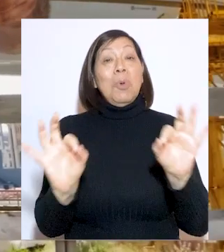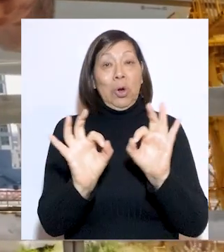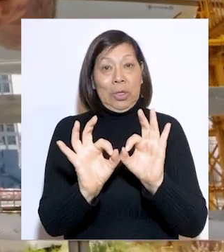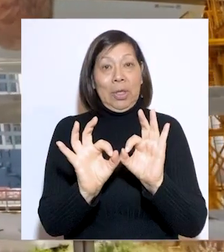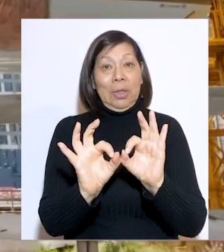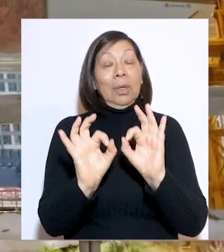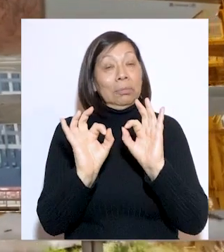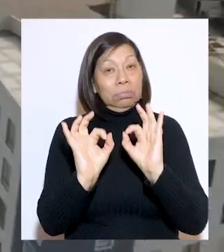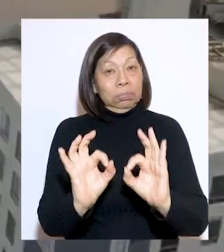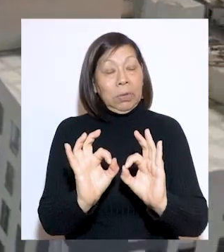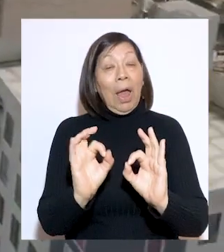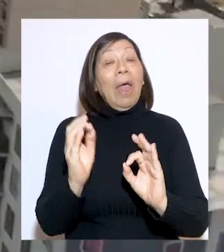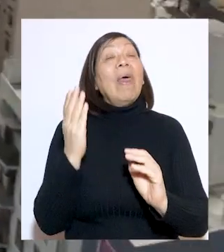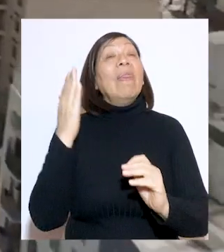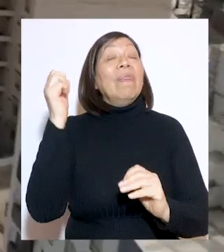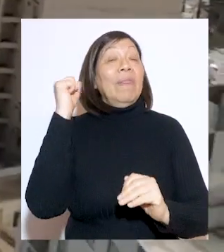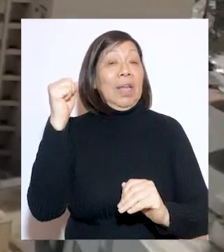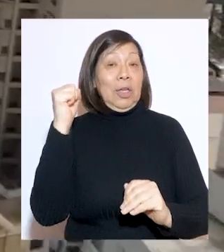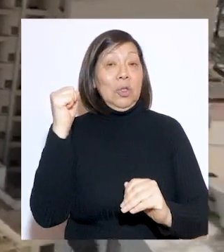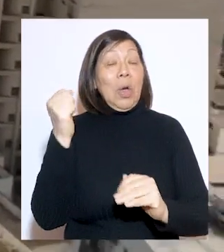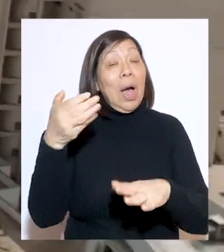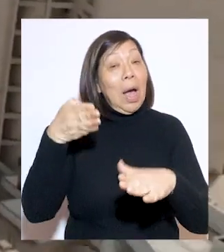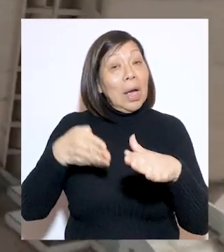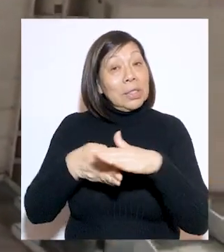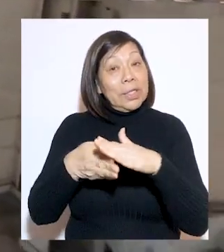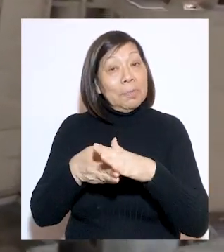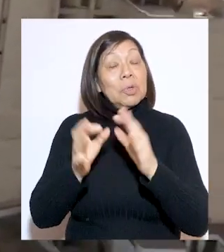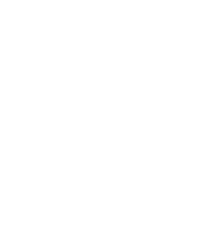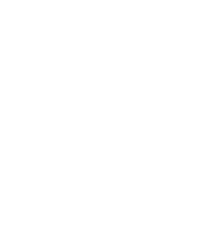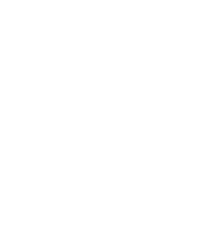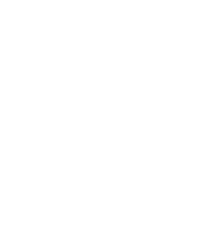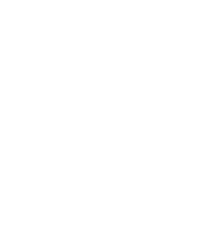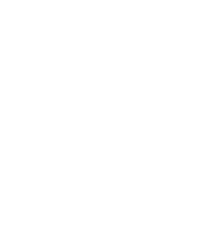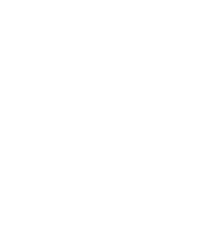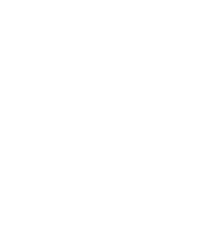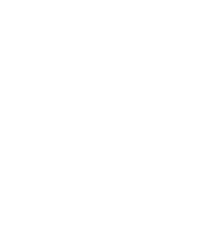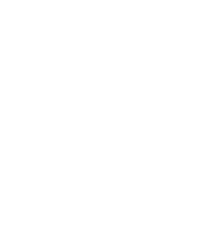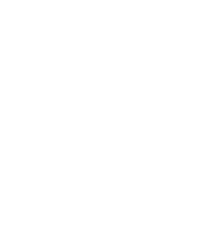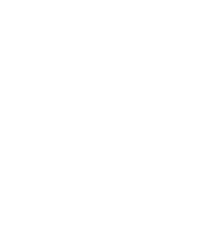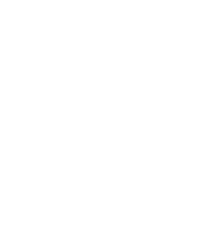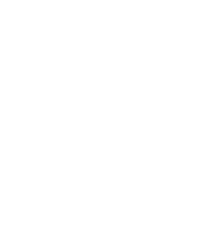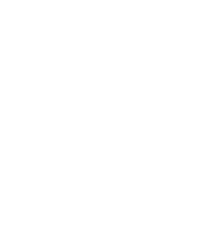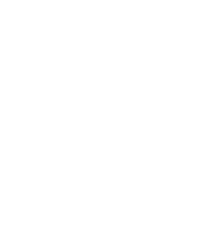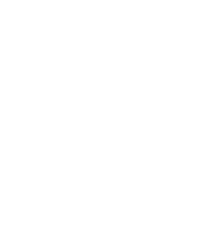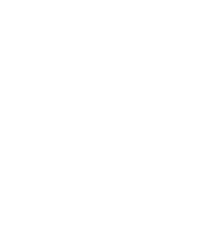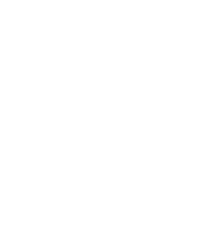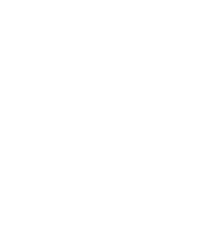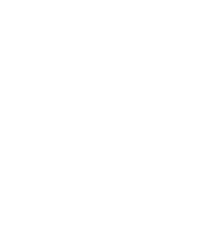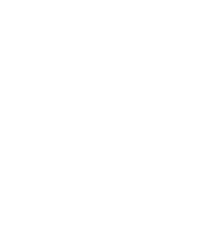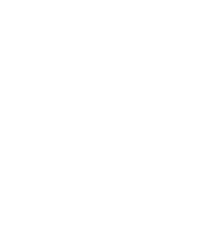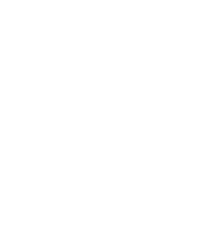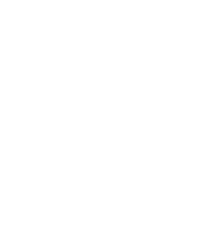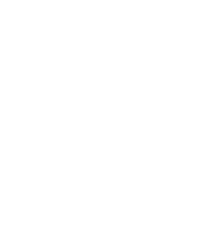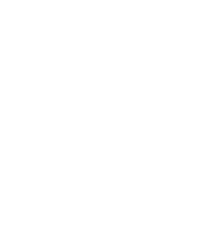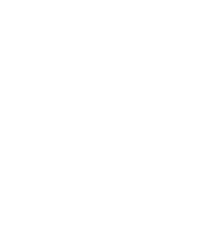la concretización del derecho fundamental de acceso a una vivienda digna. Tribunal Constitucional.